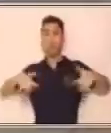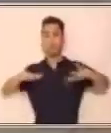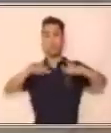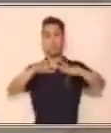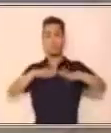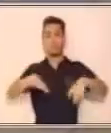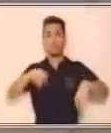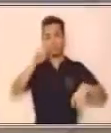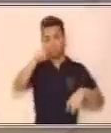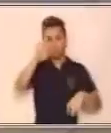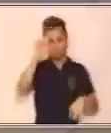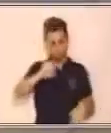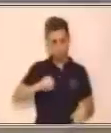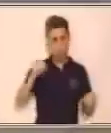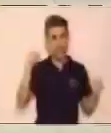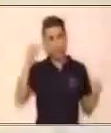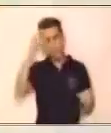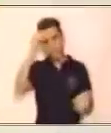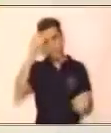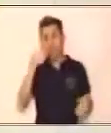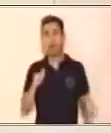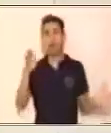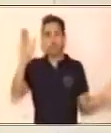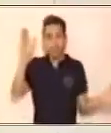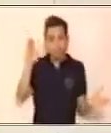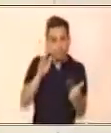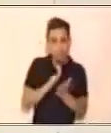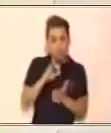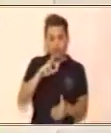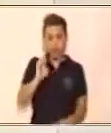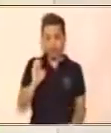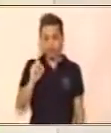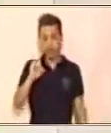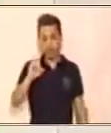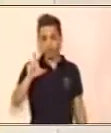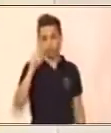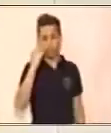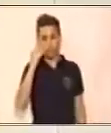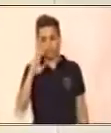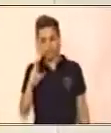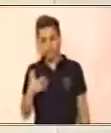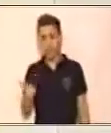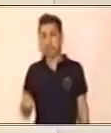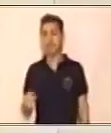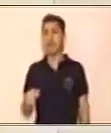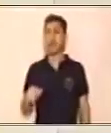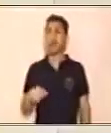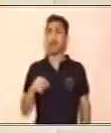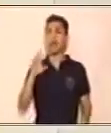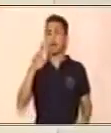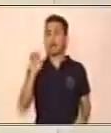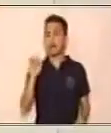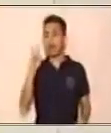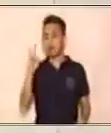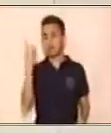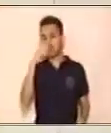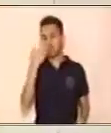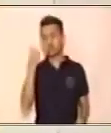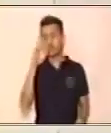que reduzcas el uso de papel, reduzcas el